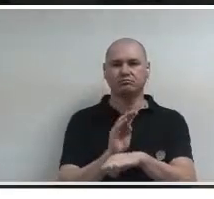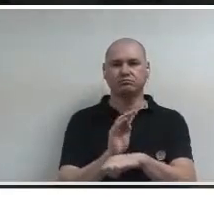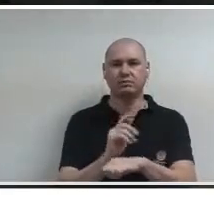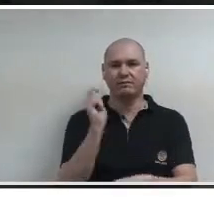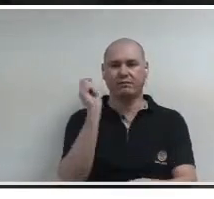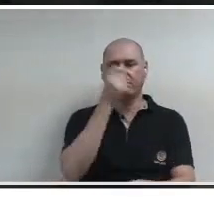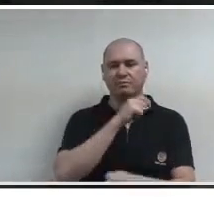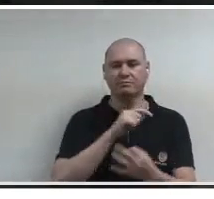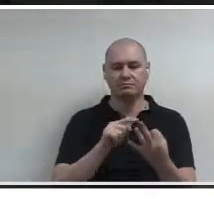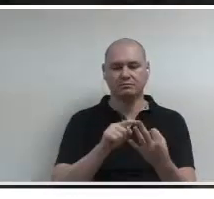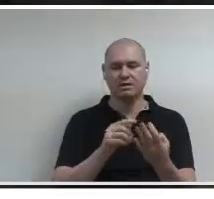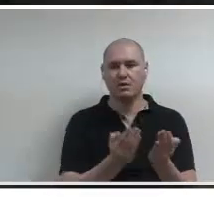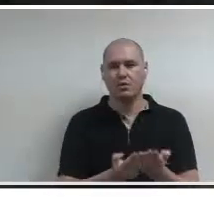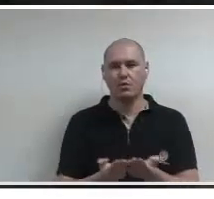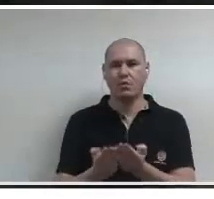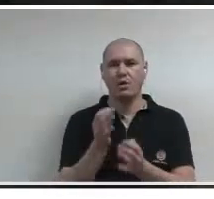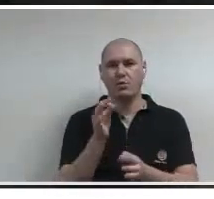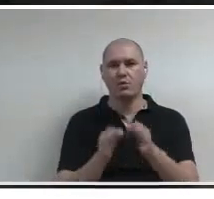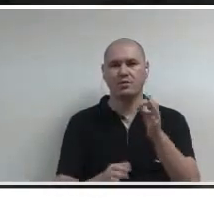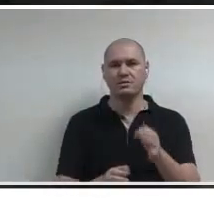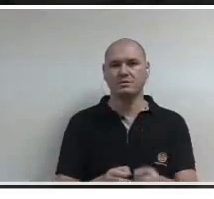especialista didáctica universitaria, PABI,